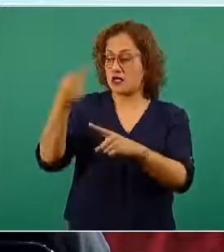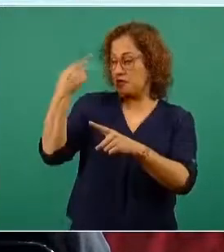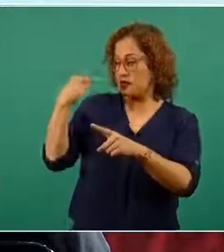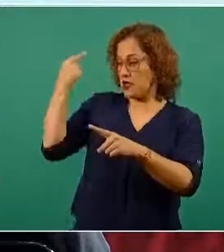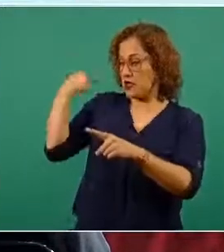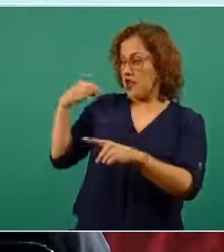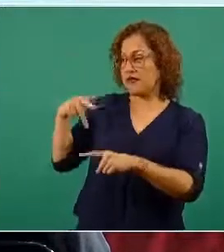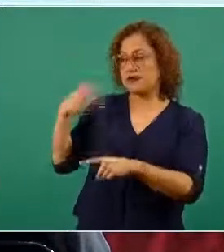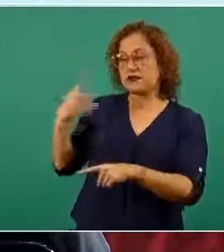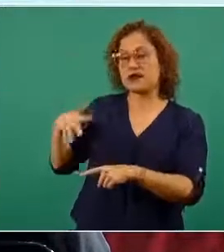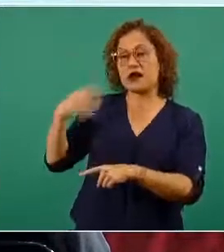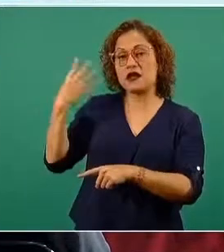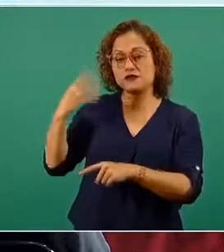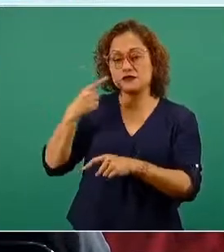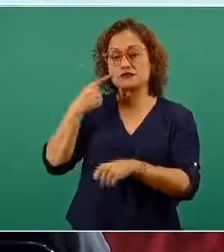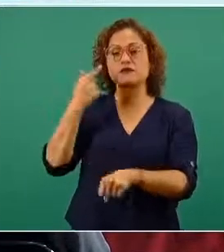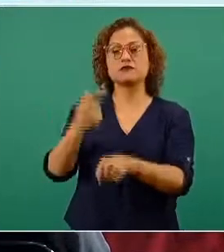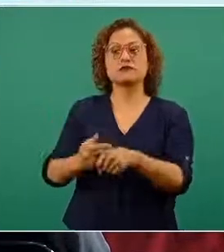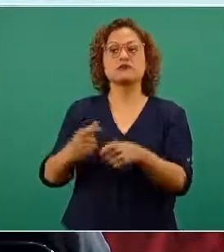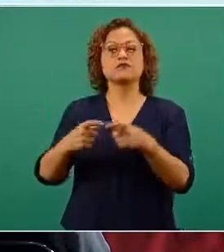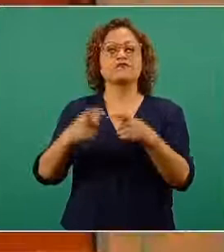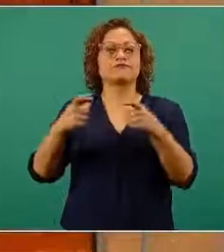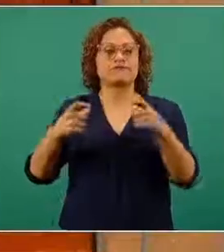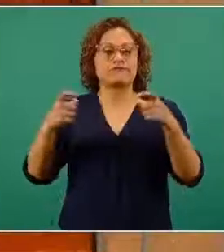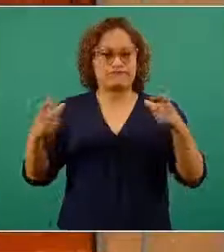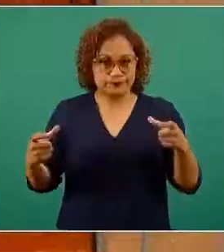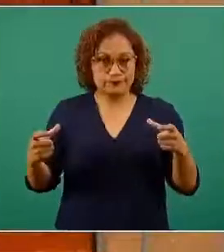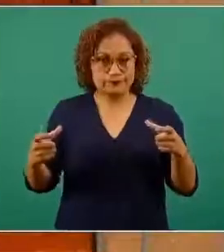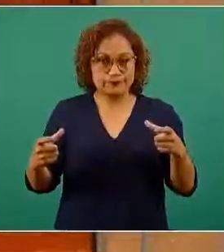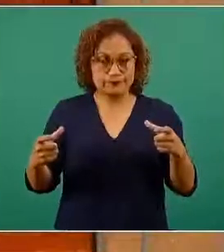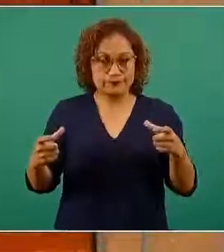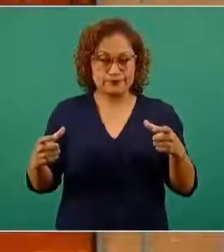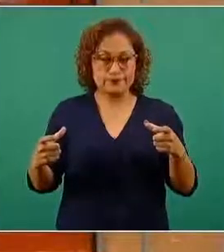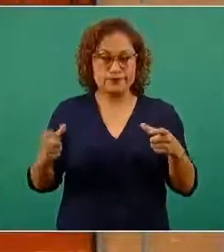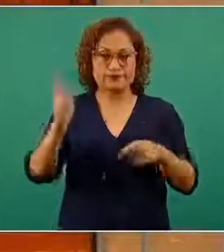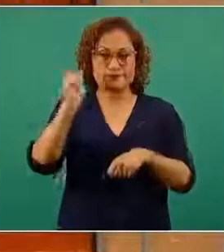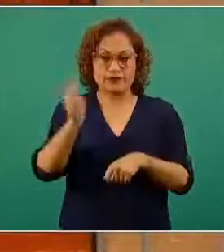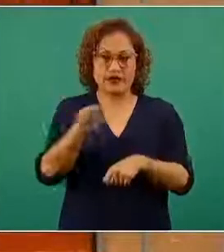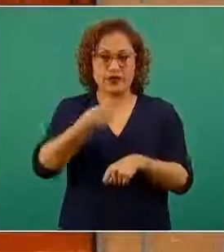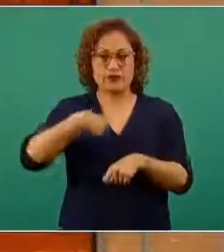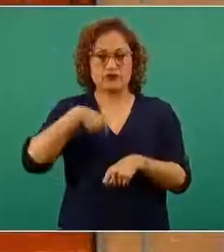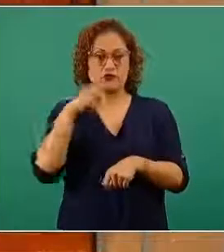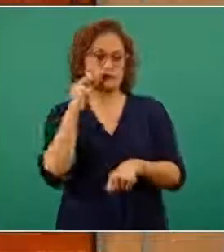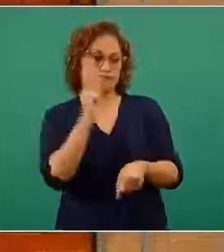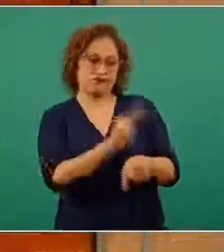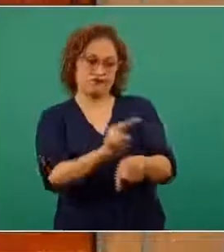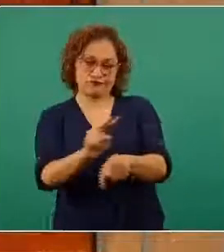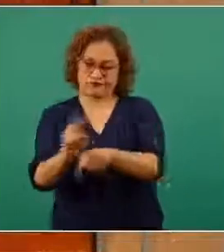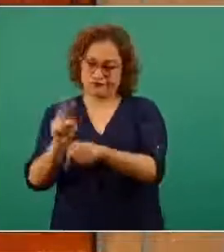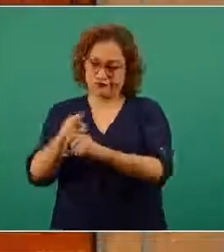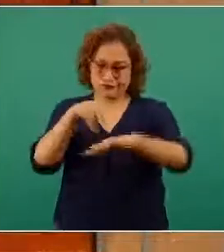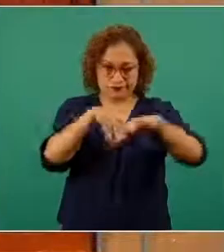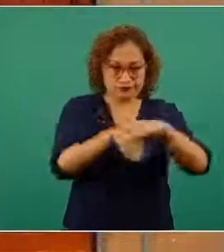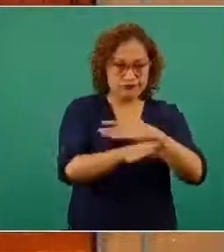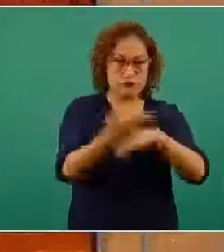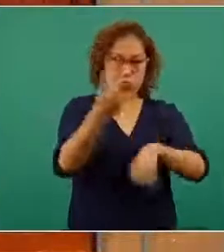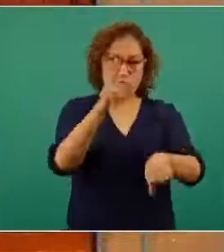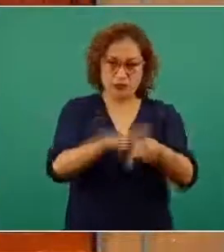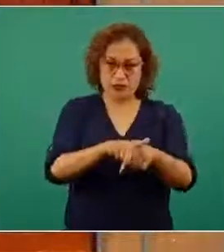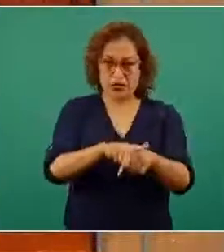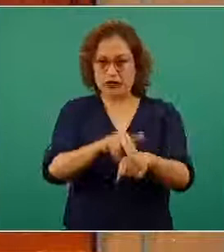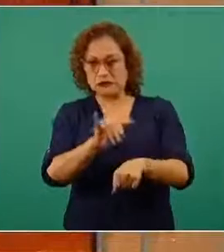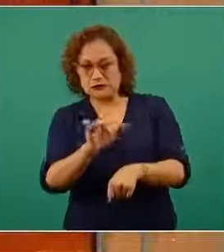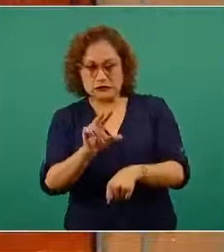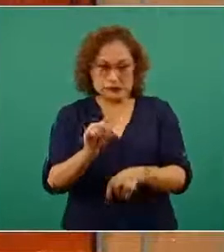o entrando a la tercera semana posterior al incremento en la 14, es cuando también podríamos empezar a ver incrementos en la